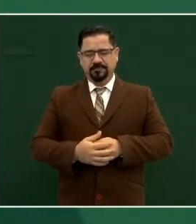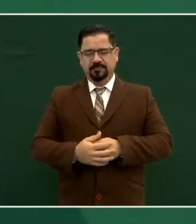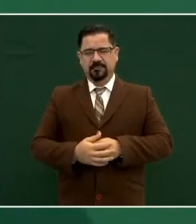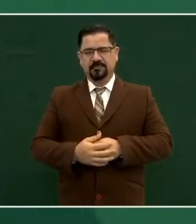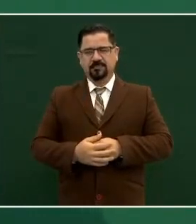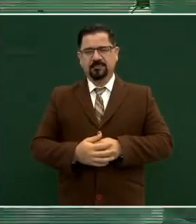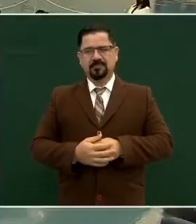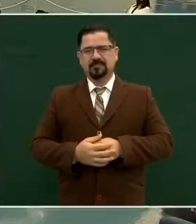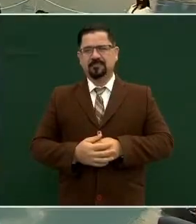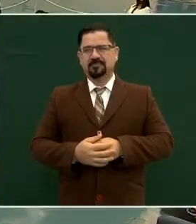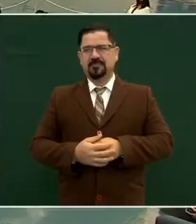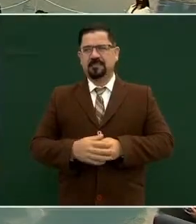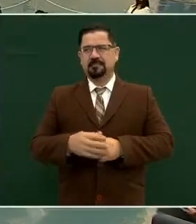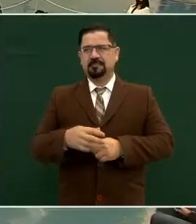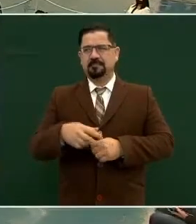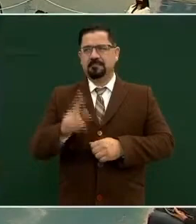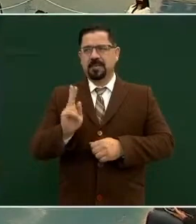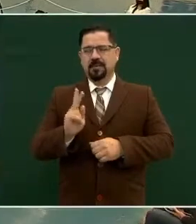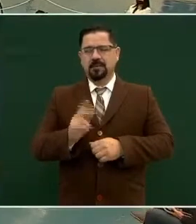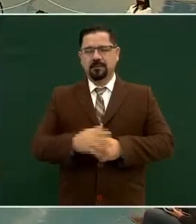Pero la gente